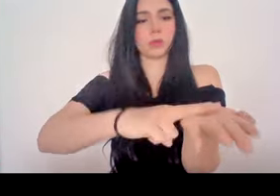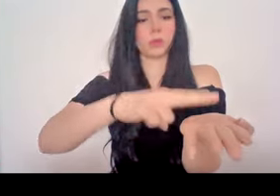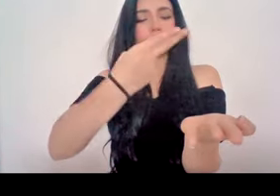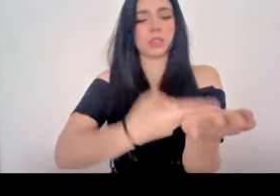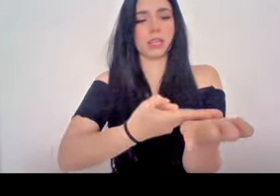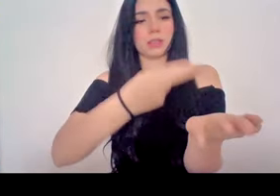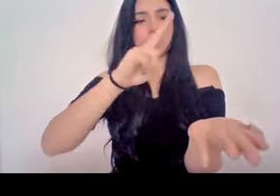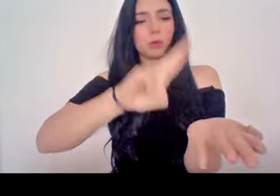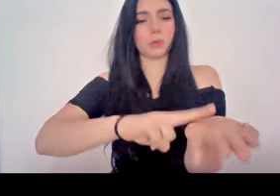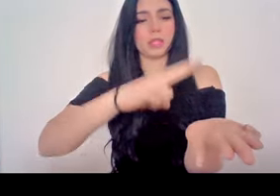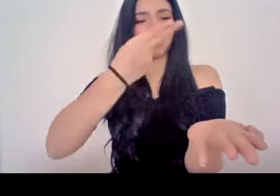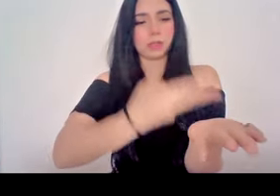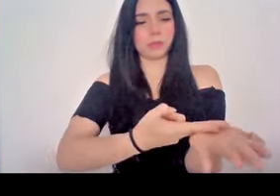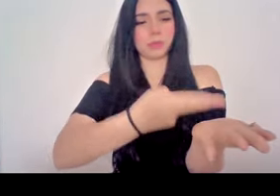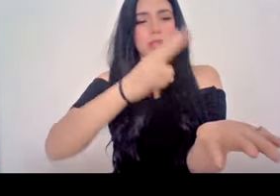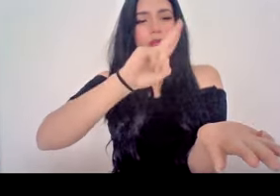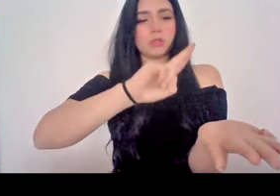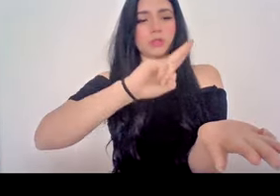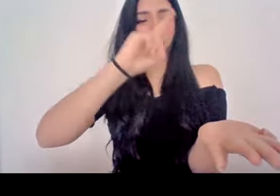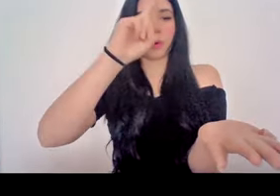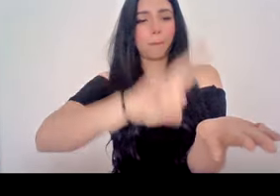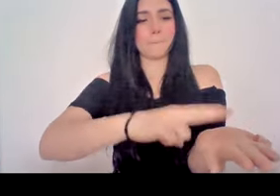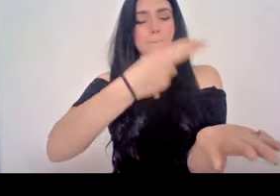¿Ven? Cuñado, sobrino, perdón.